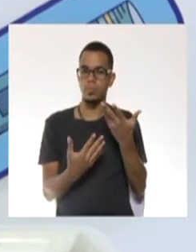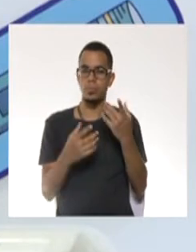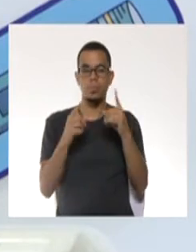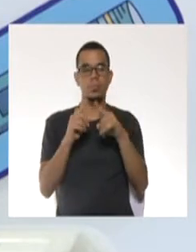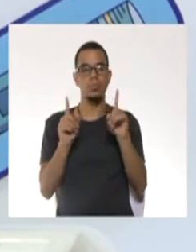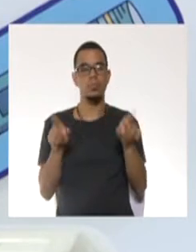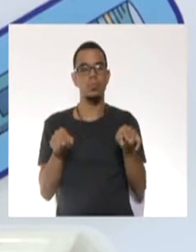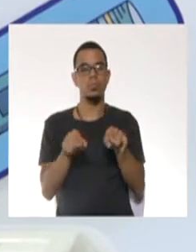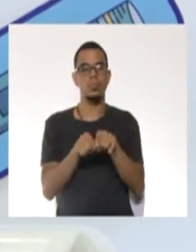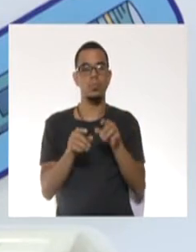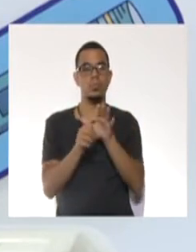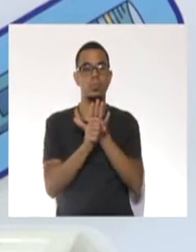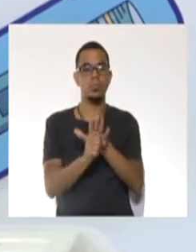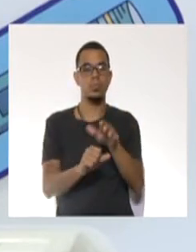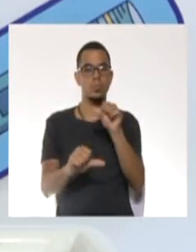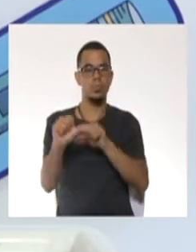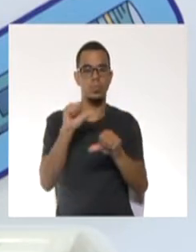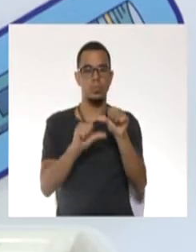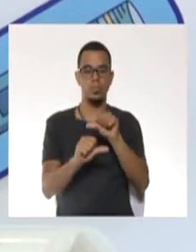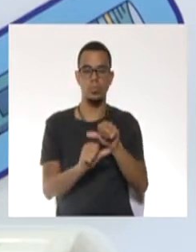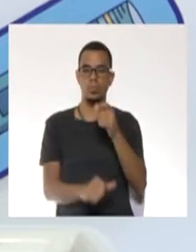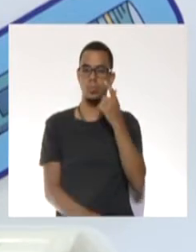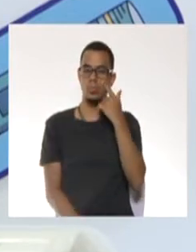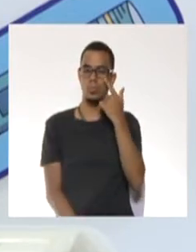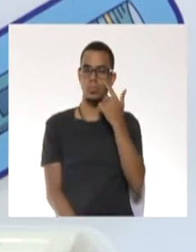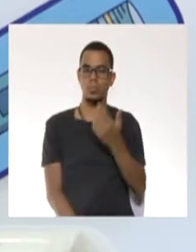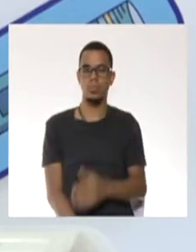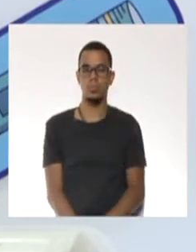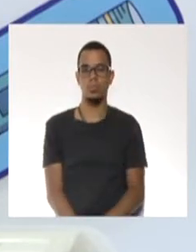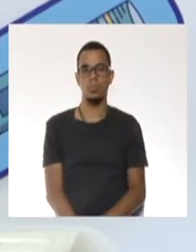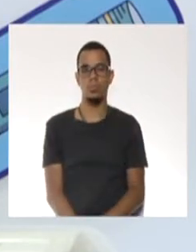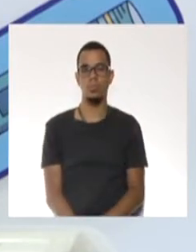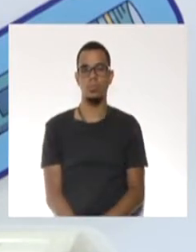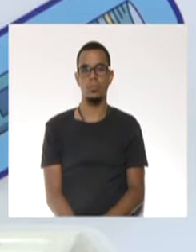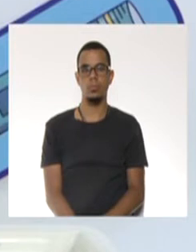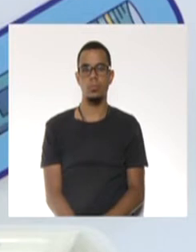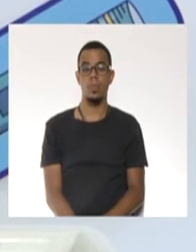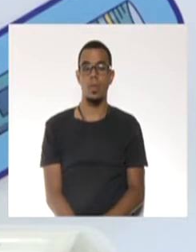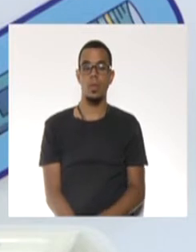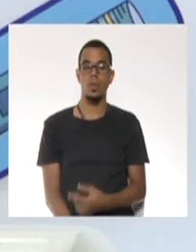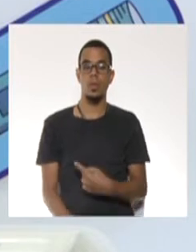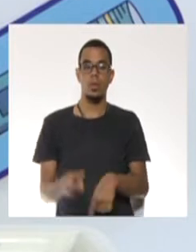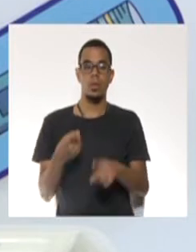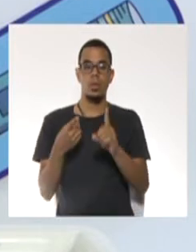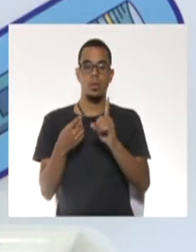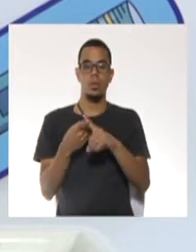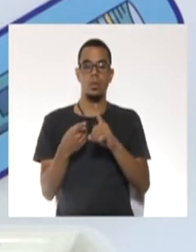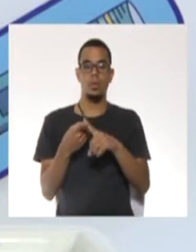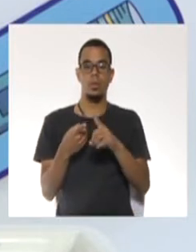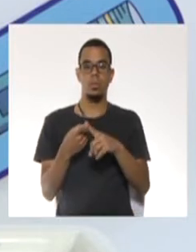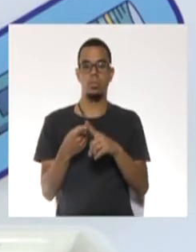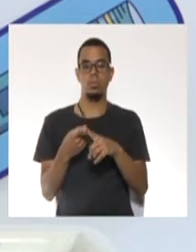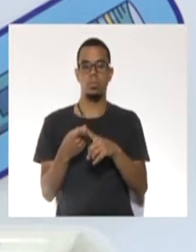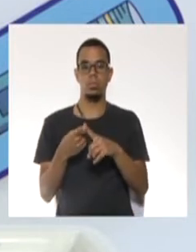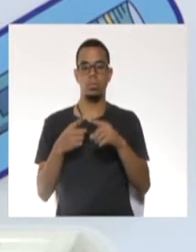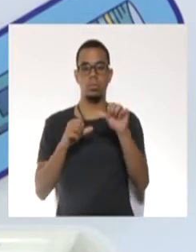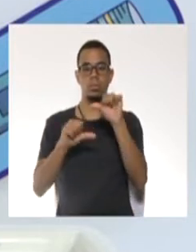tabla periódica con los diferentes elementos que la constituyen. Primero habíamos hablado de